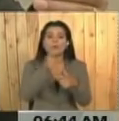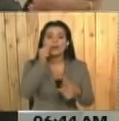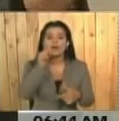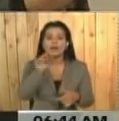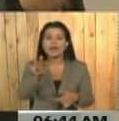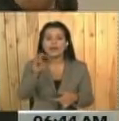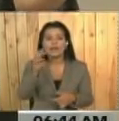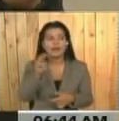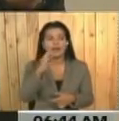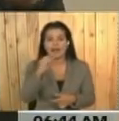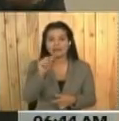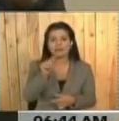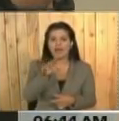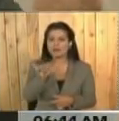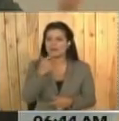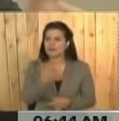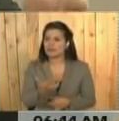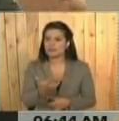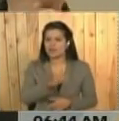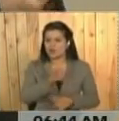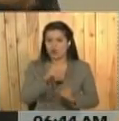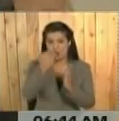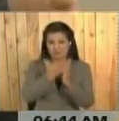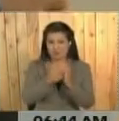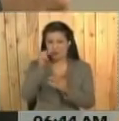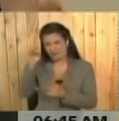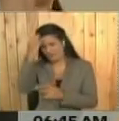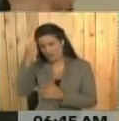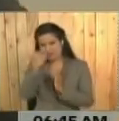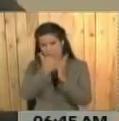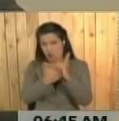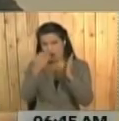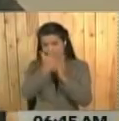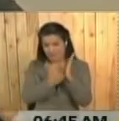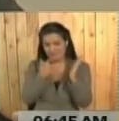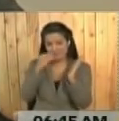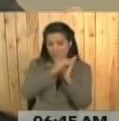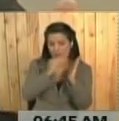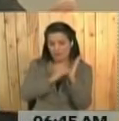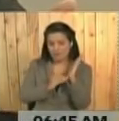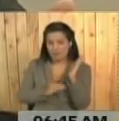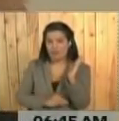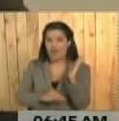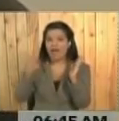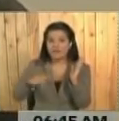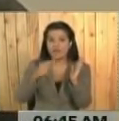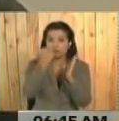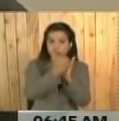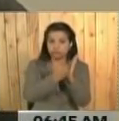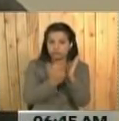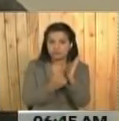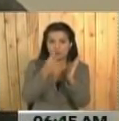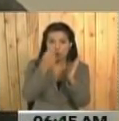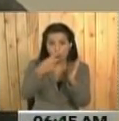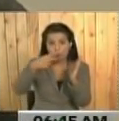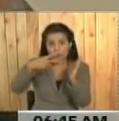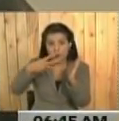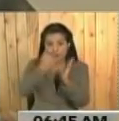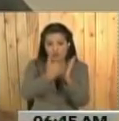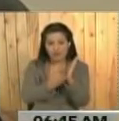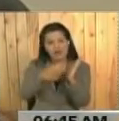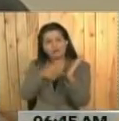cartalla que estaba en en la hoja de ruta en la hoja de ruta había varias opciones y al final se quedaron solo con el